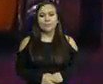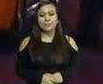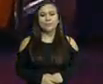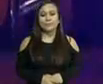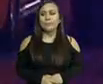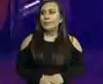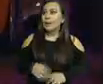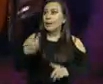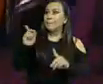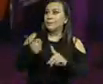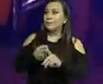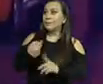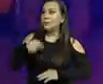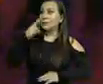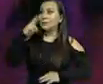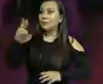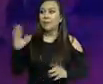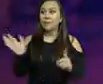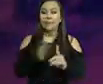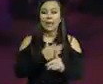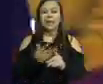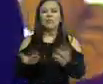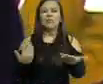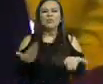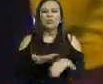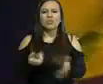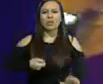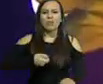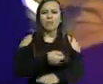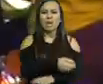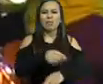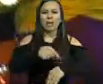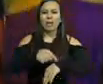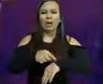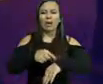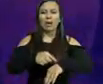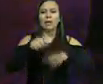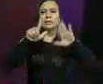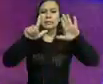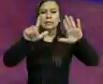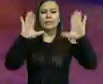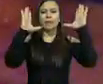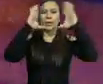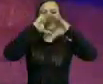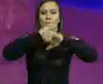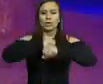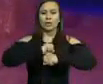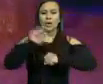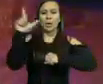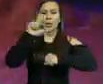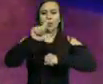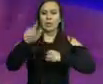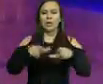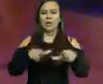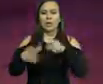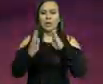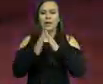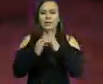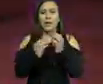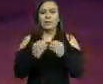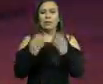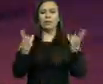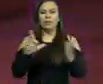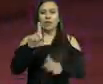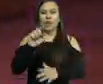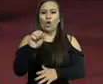el primer hecho violento se reportó alrededor de las 19 horas 30 de este lunes en la ciudadela mucho lote 1 en